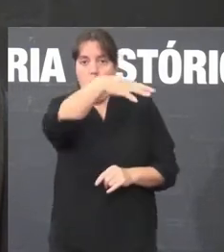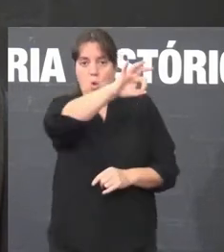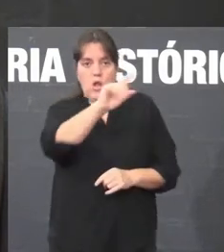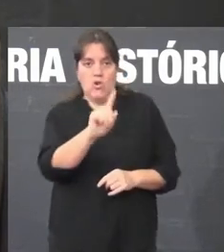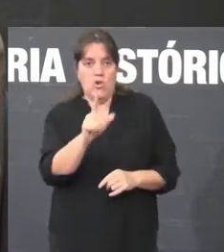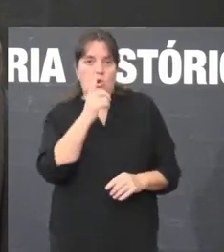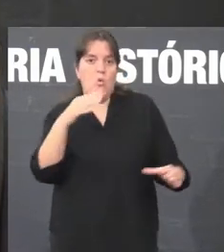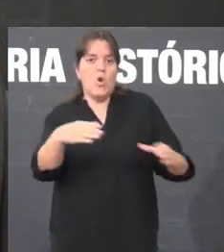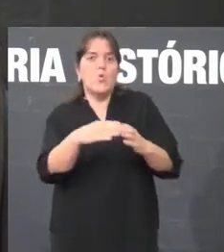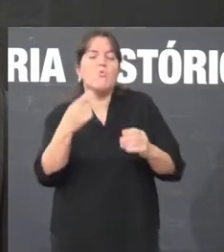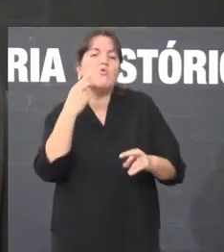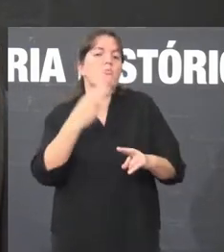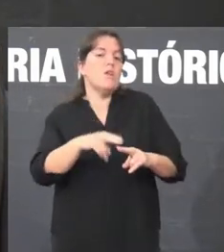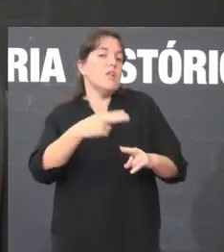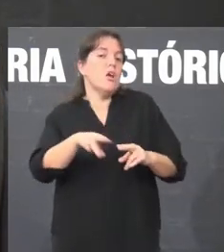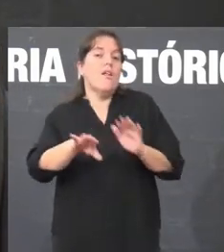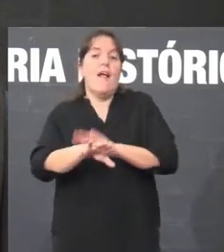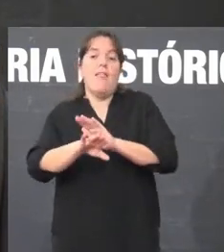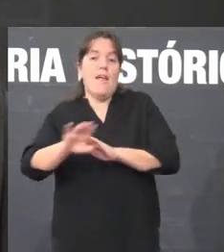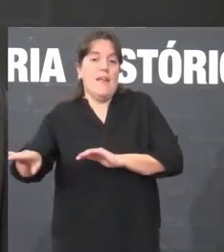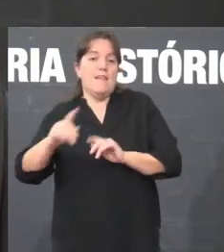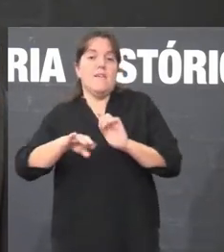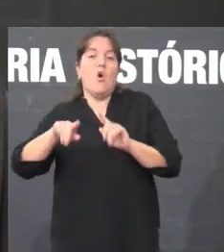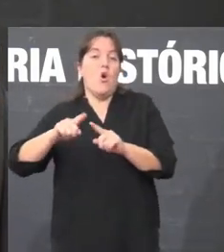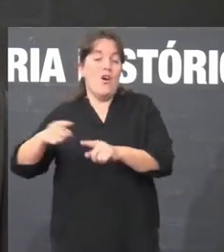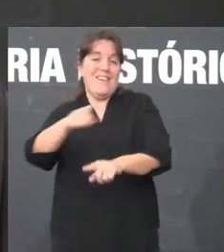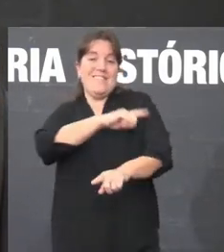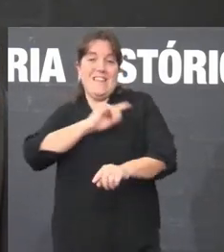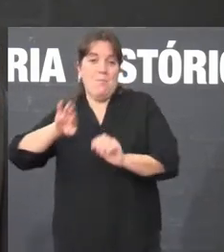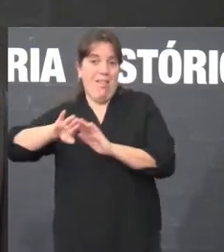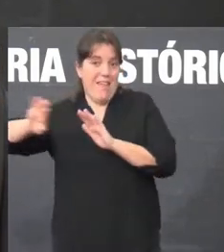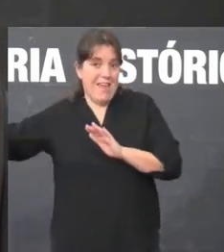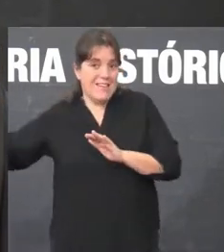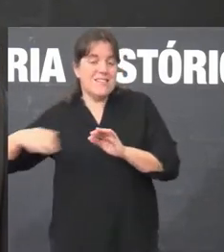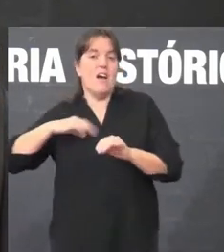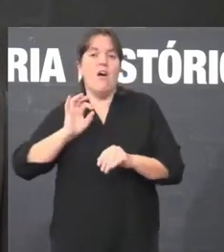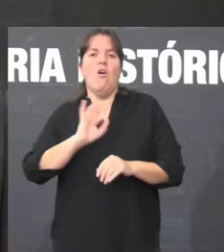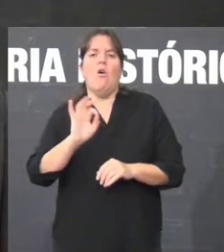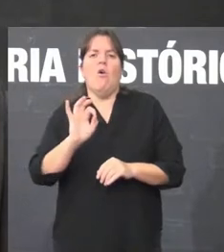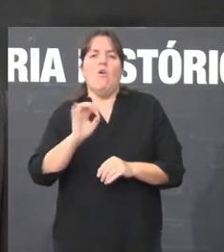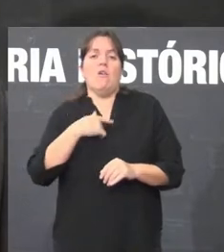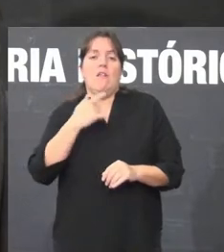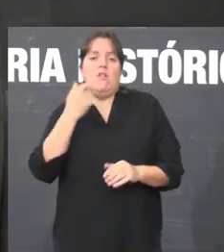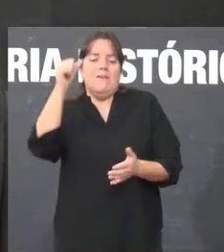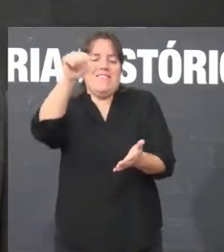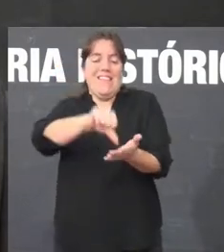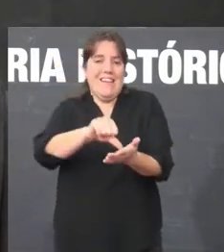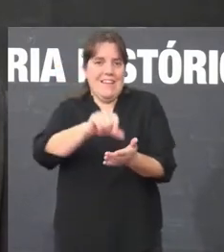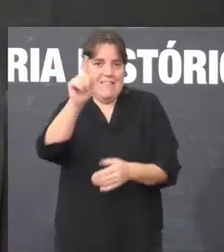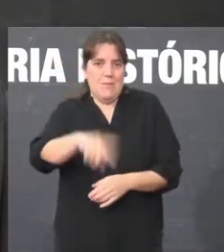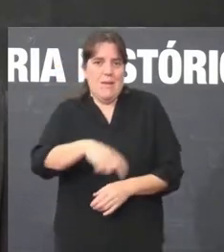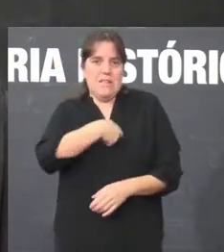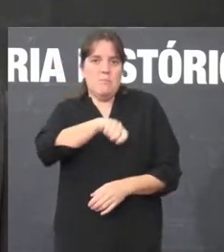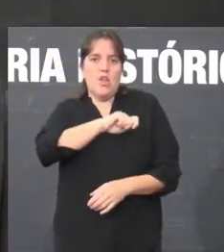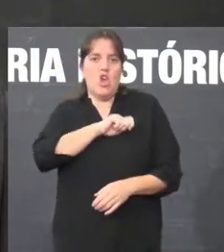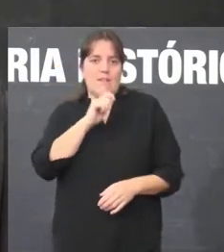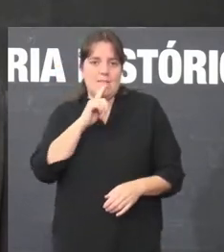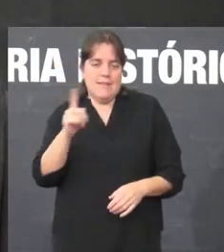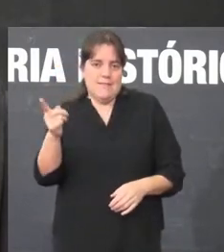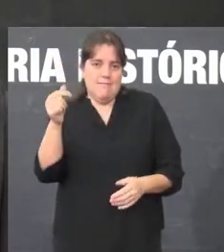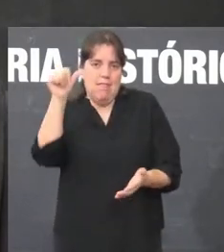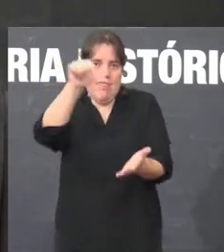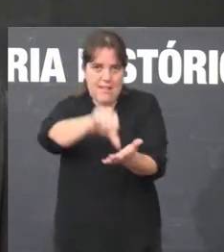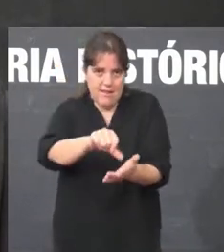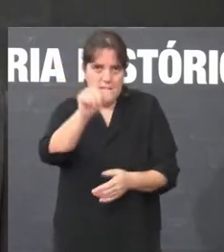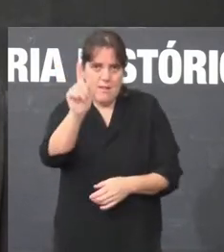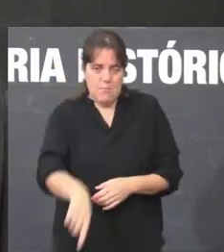da dereita extrema ou da extrema dereita ou os máis centralistas e españolistas no